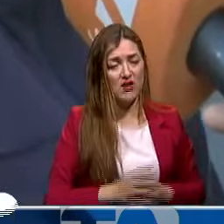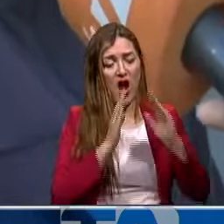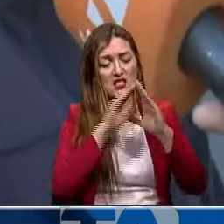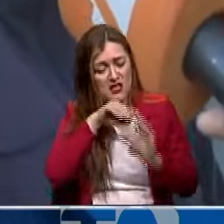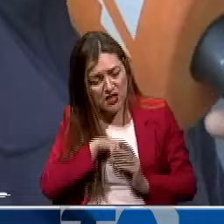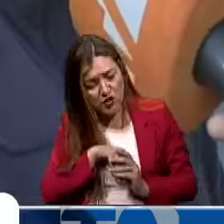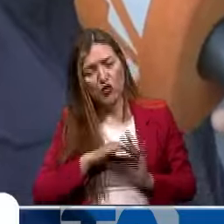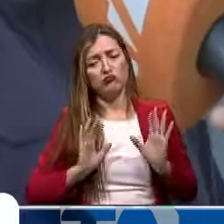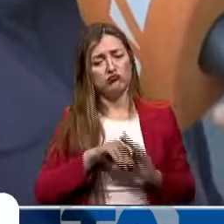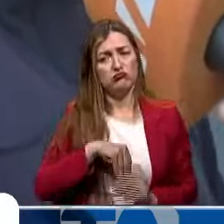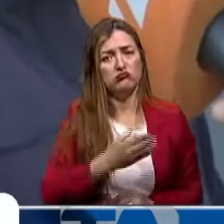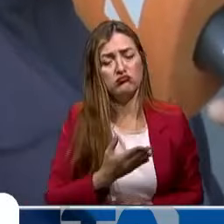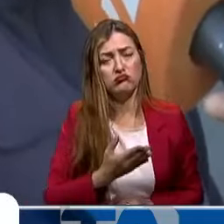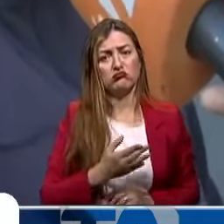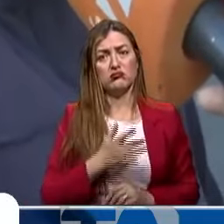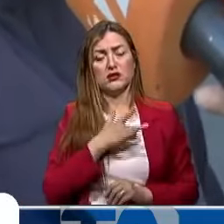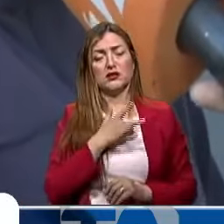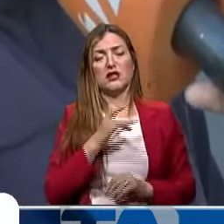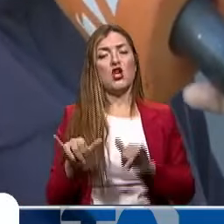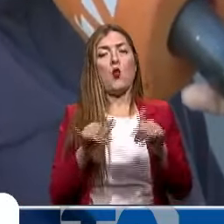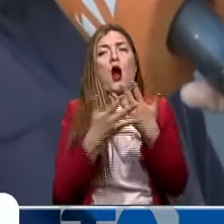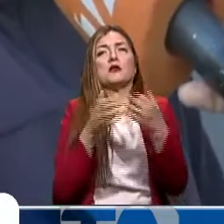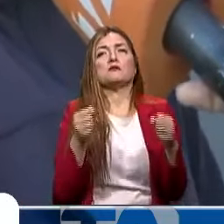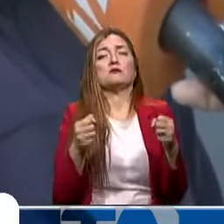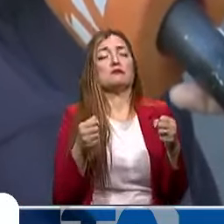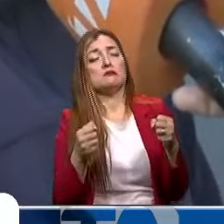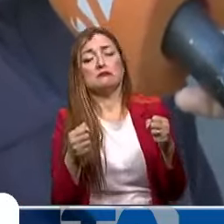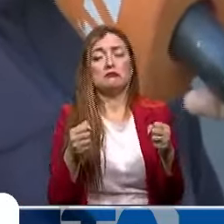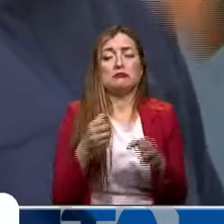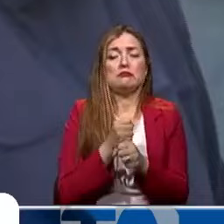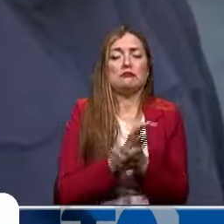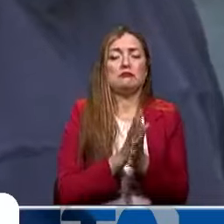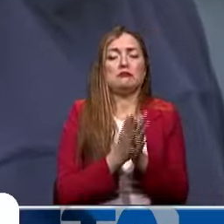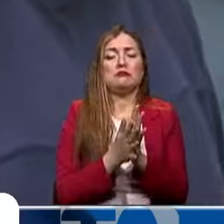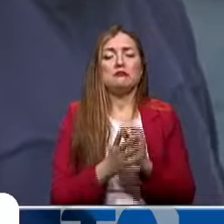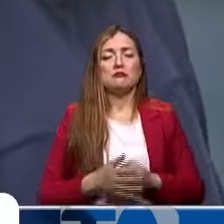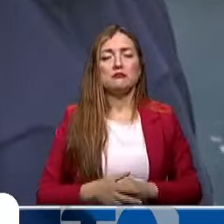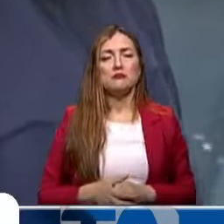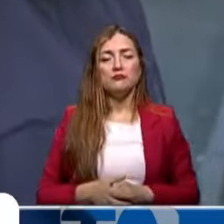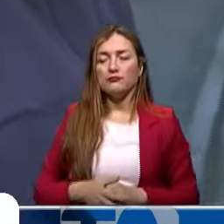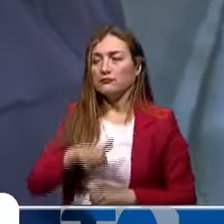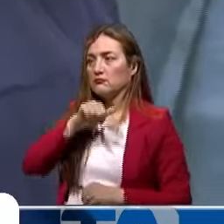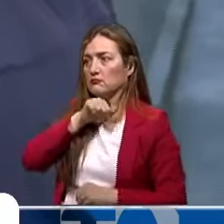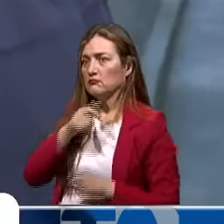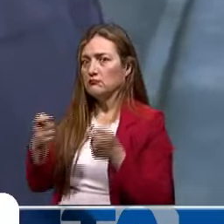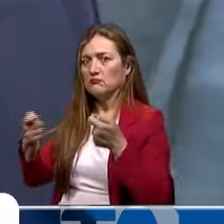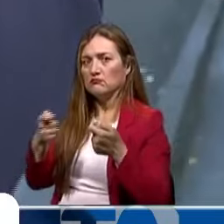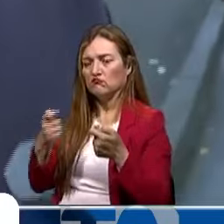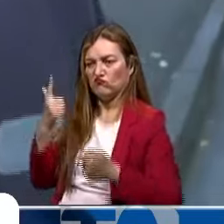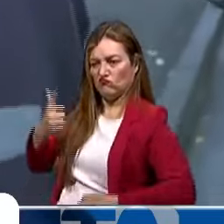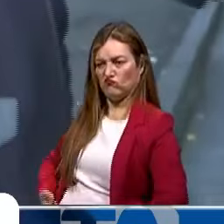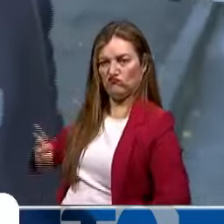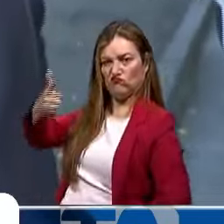que nos sentimos presos en nuestras propias casas, porque no hay ninguna seguridad. Y los delincuentes ahora están bien armados,